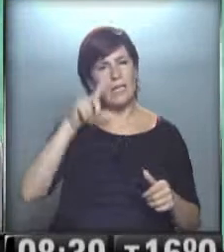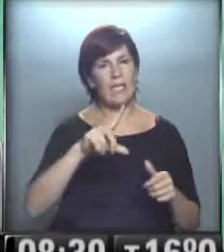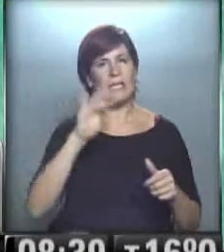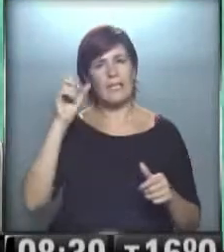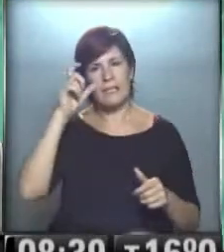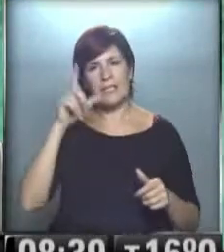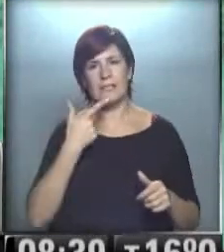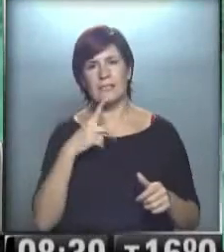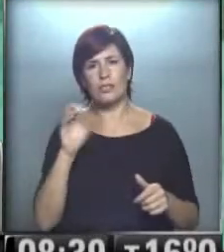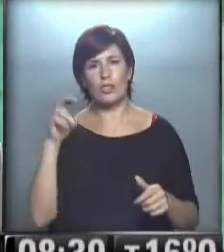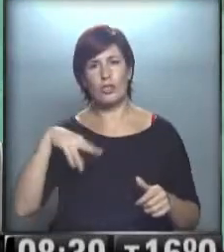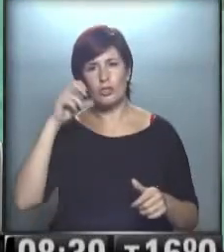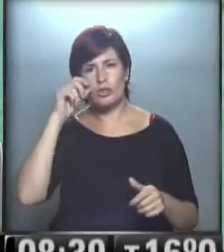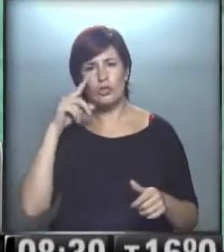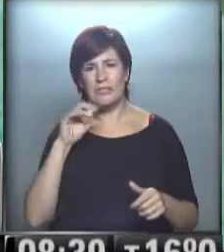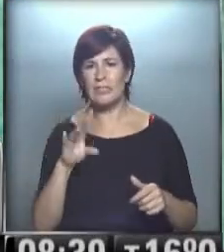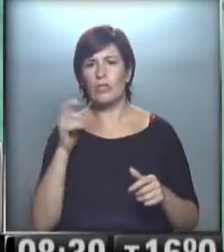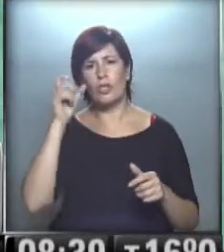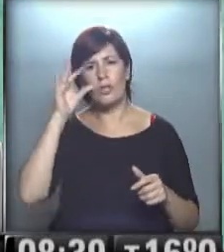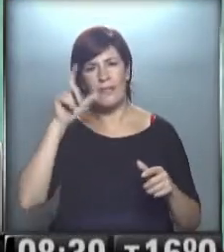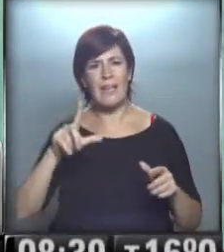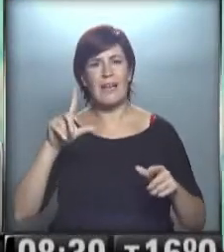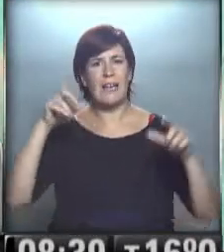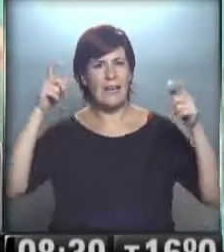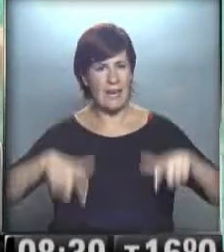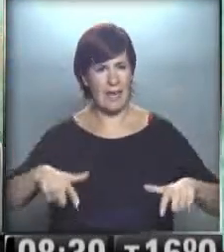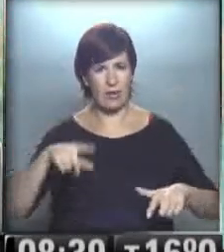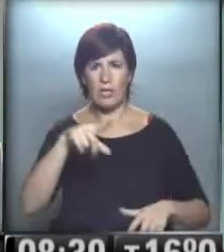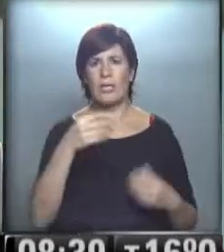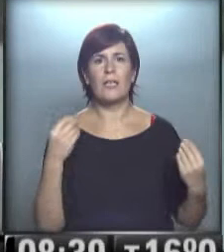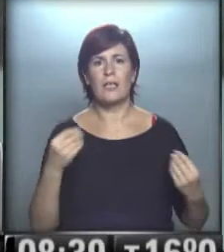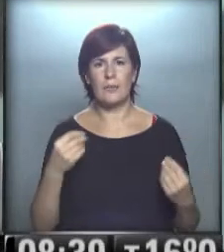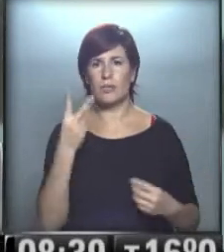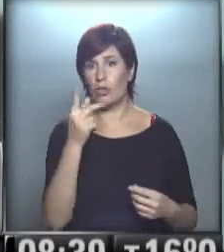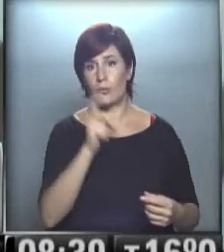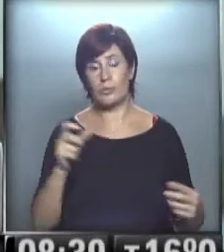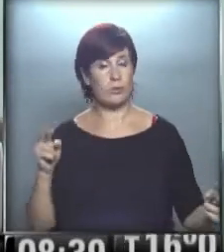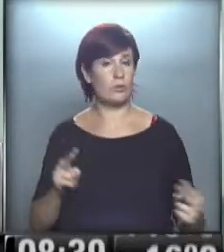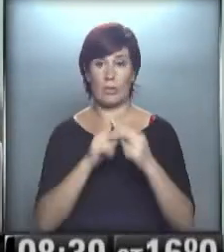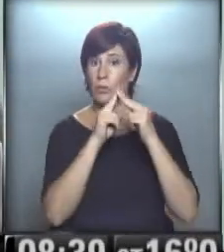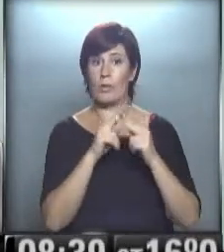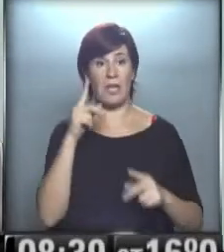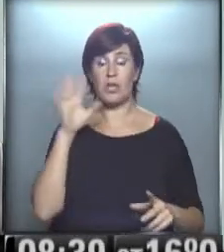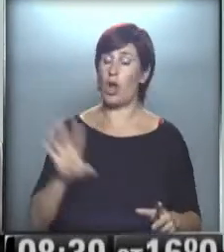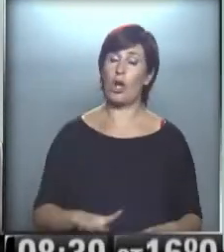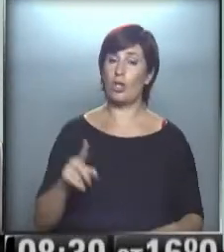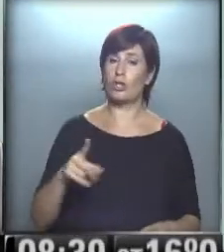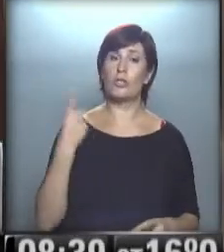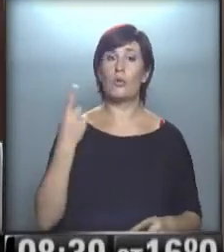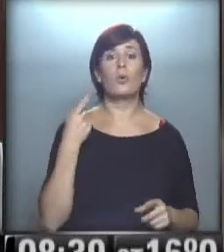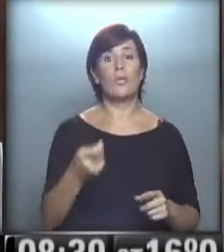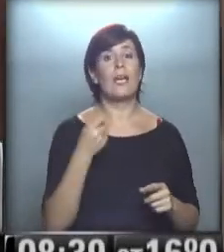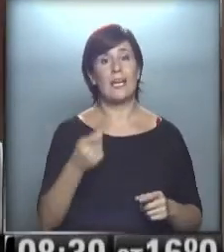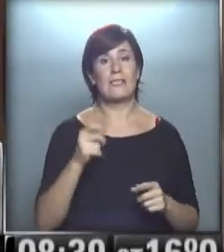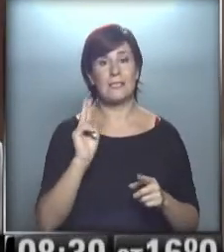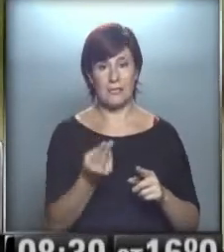y provocativa de lo que ocurre en, ahí, al lado de esa playita, al lado del lago. El encuentro entre dos hombres, un desconocido, sí. Y hay un crimen. No solo es una